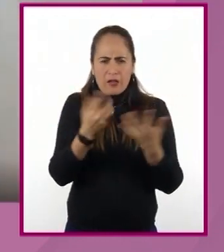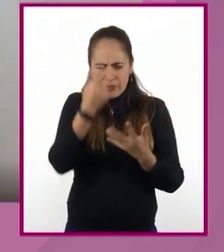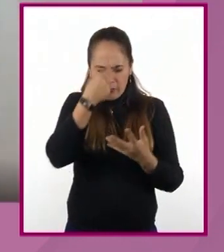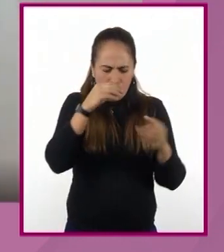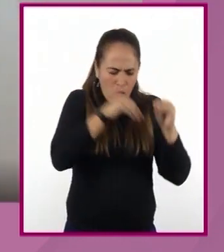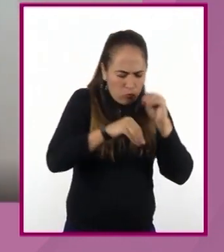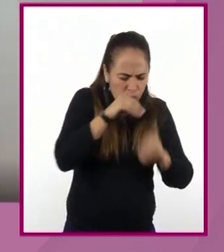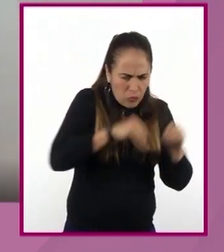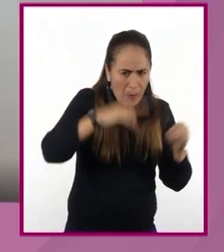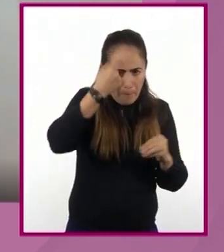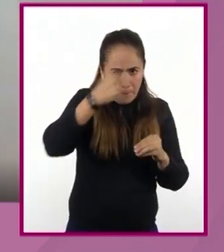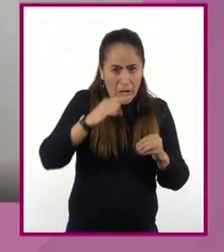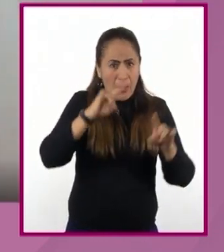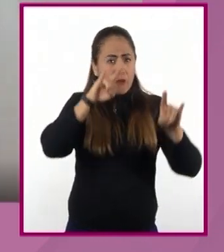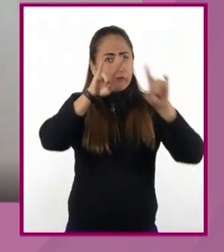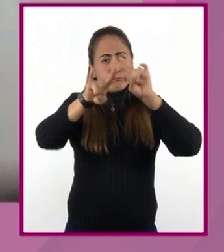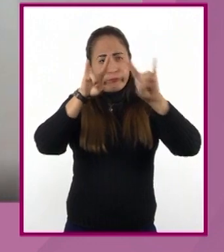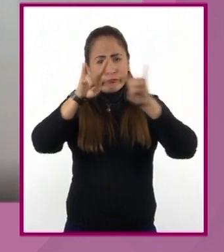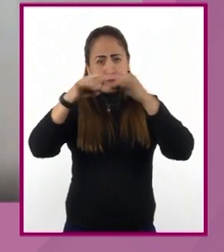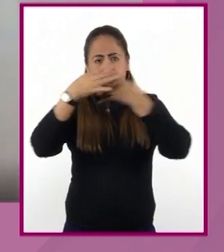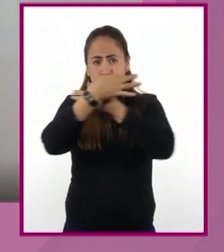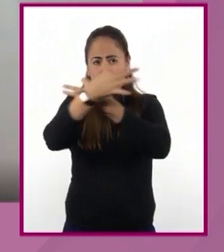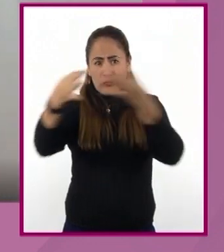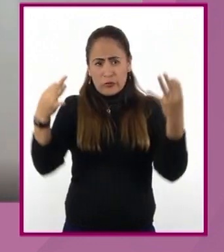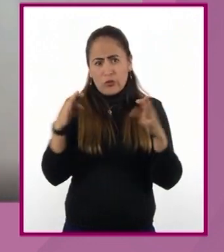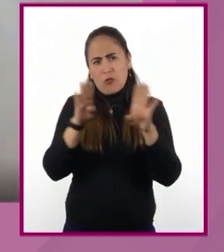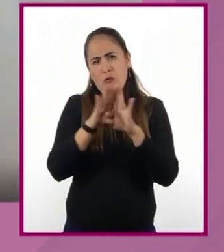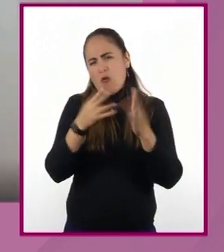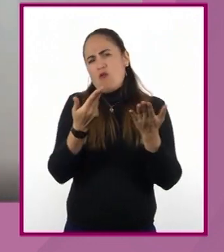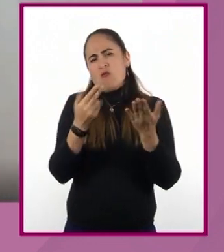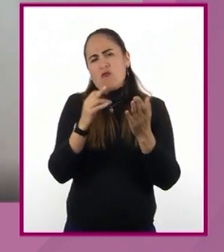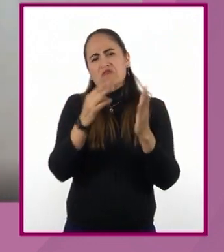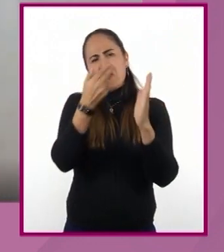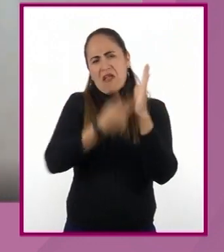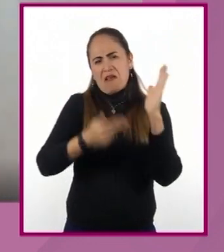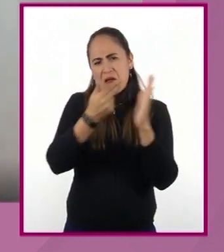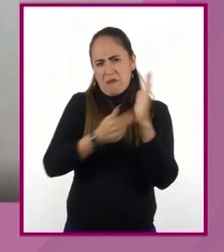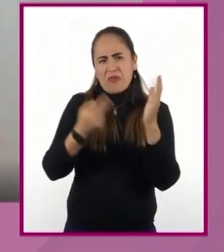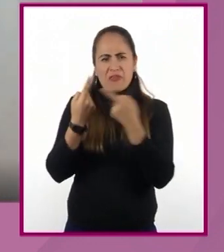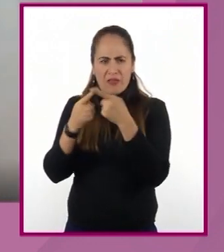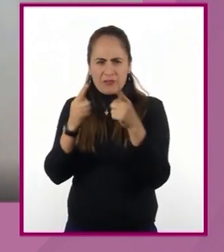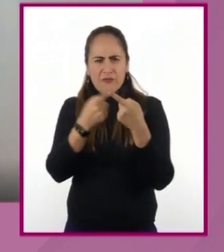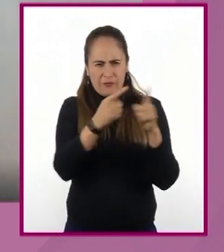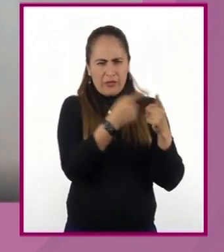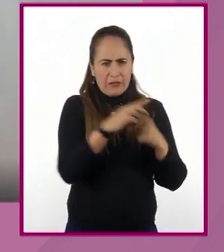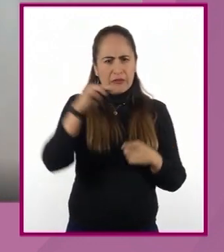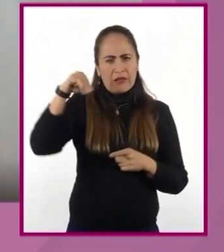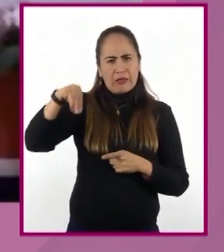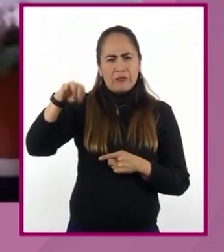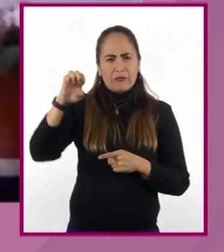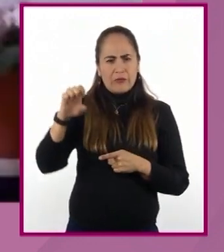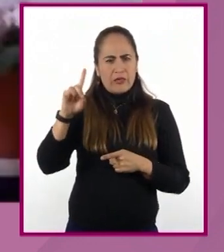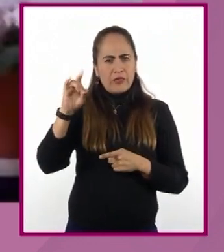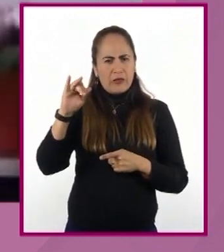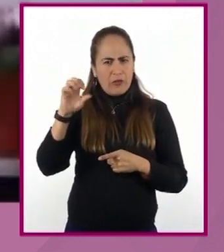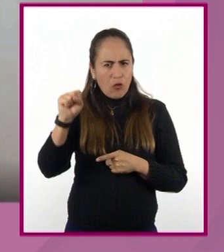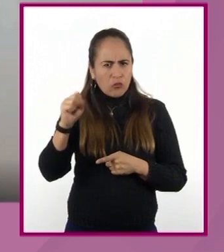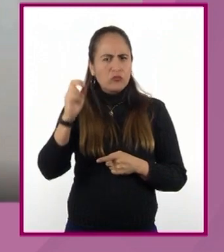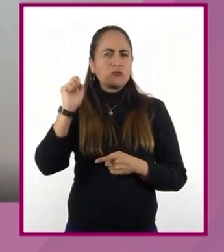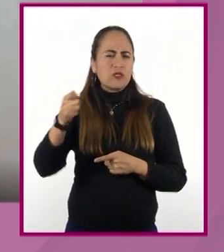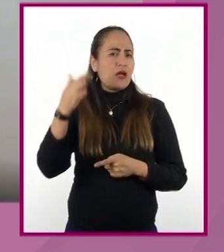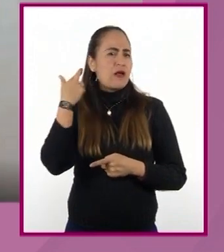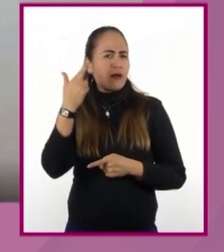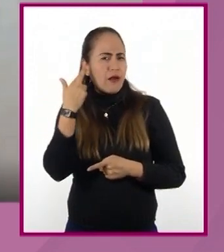publicidad a través de herramientas y medios, que medios entendemos que son la radio,